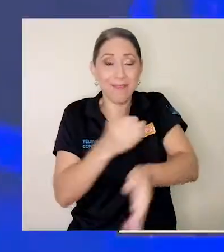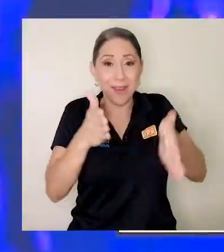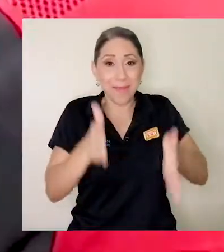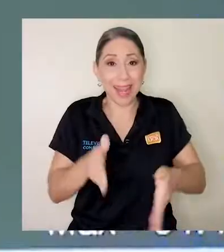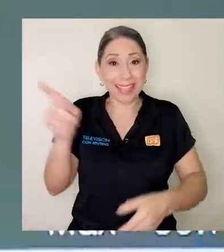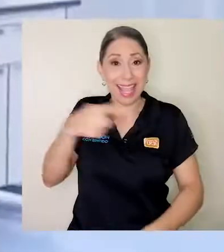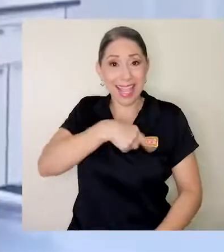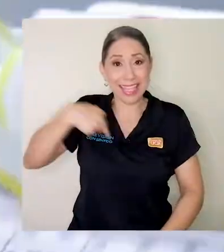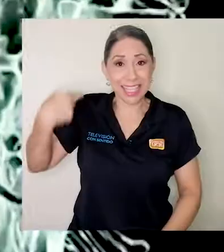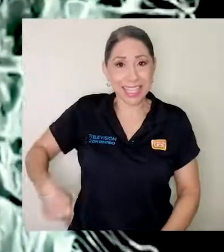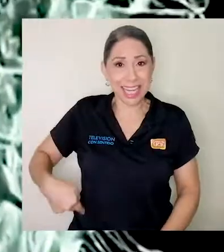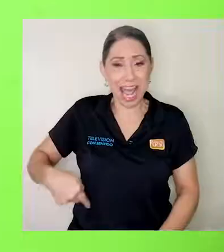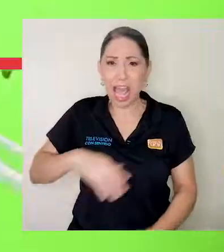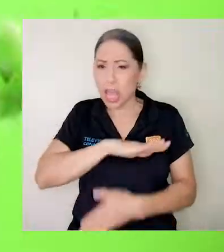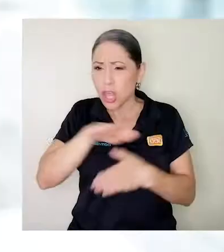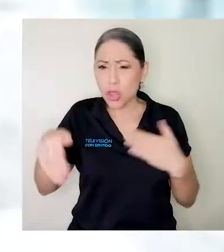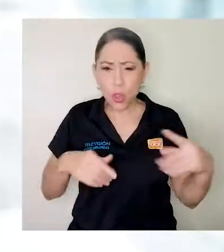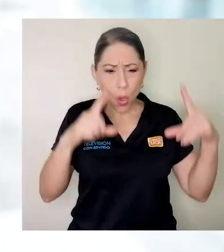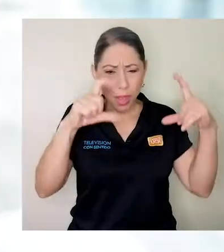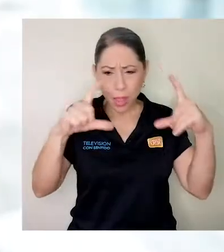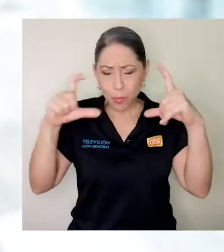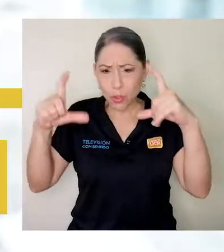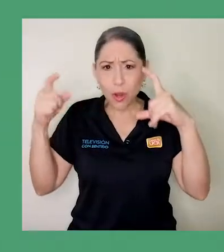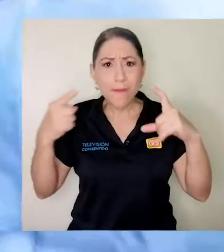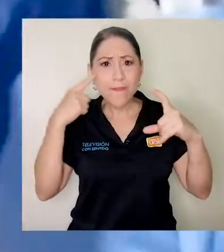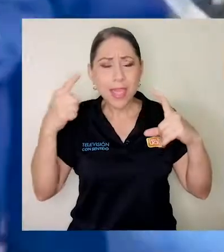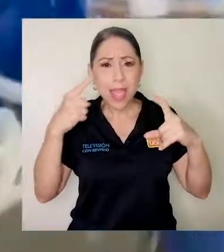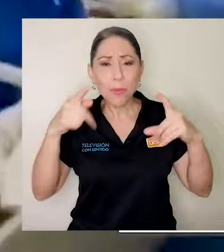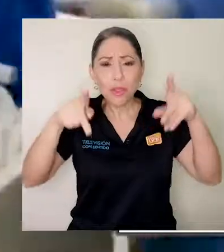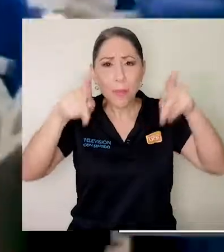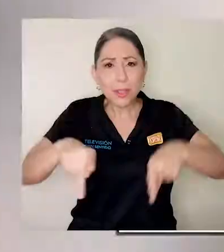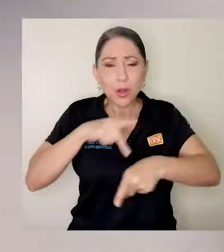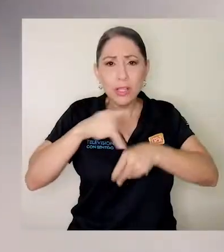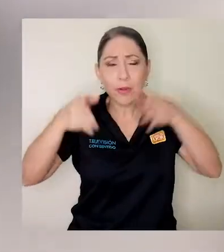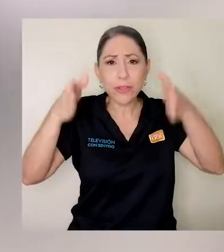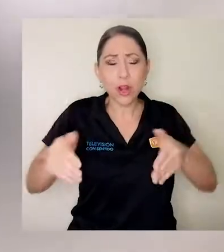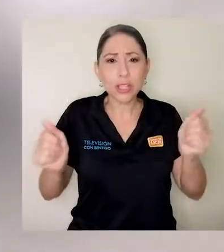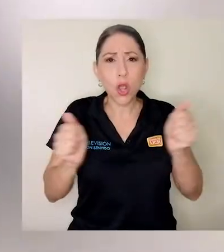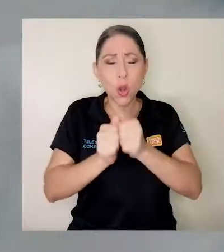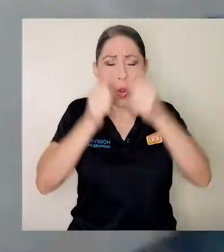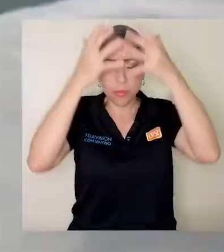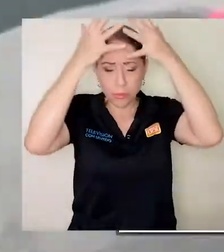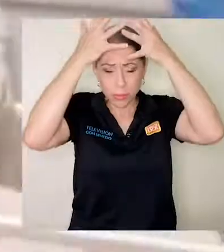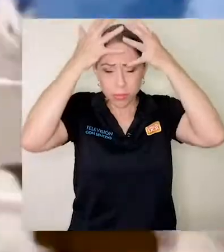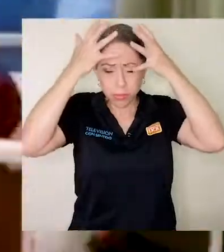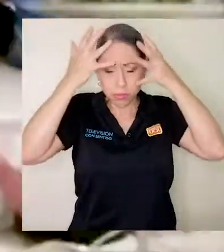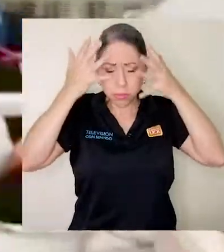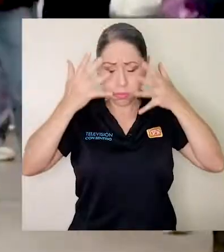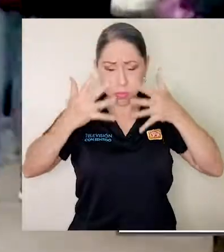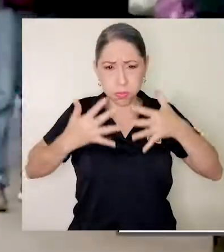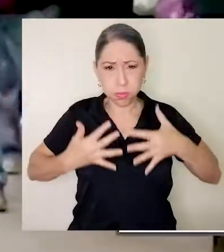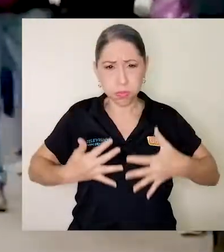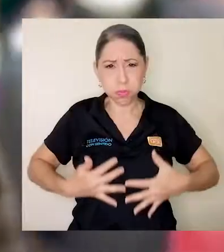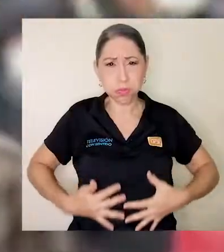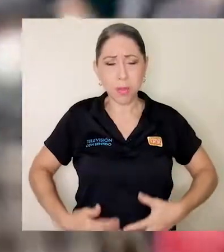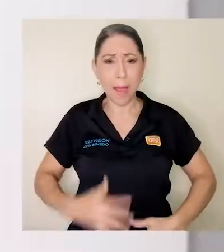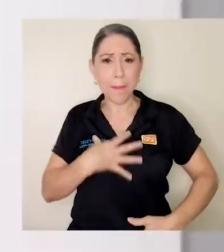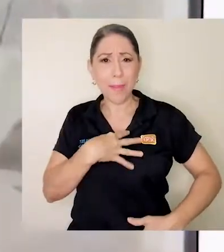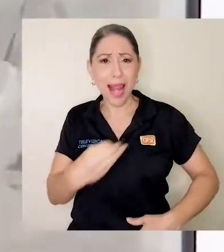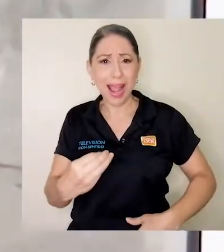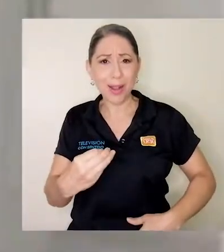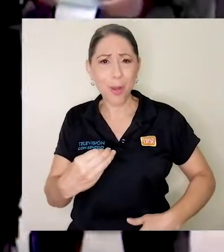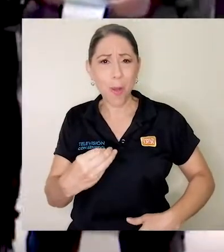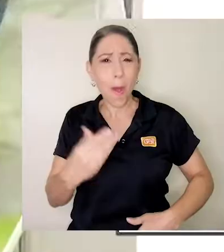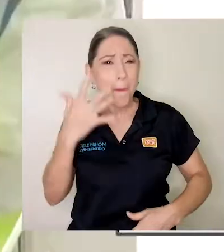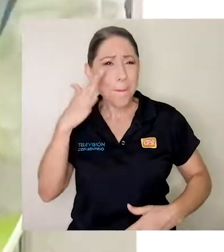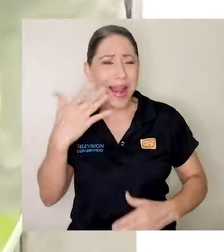las fotografías mostraban profesionales vestidos con el kimono blanco, de pies a cabeza como